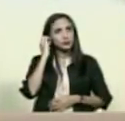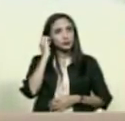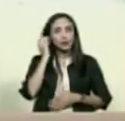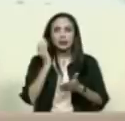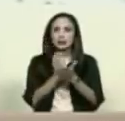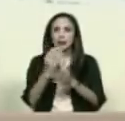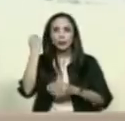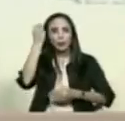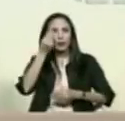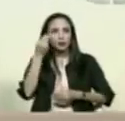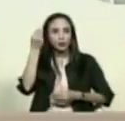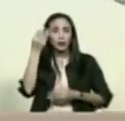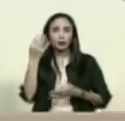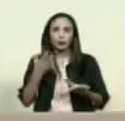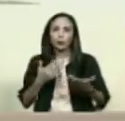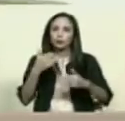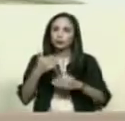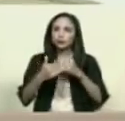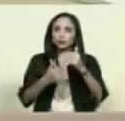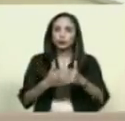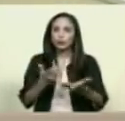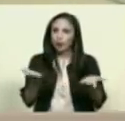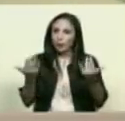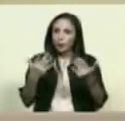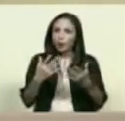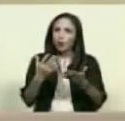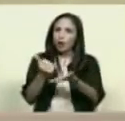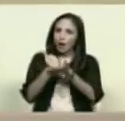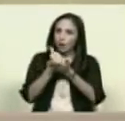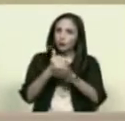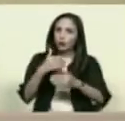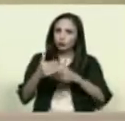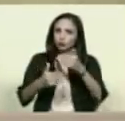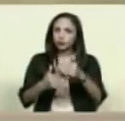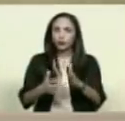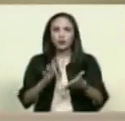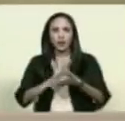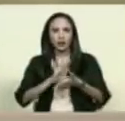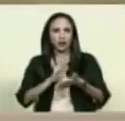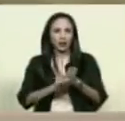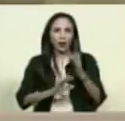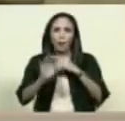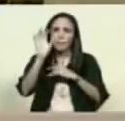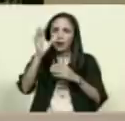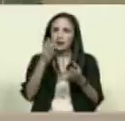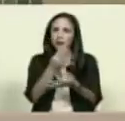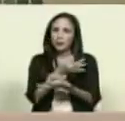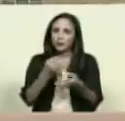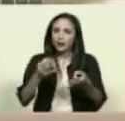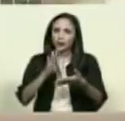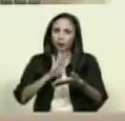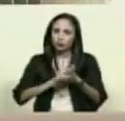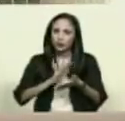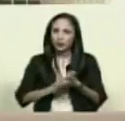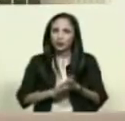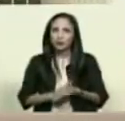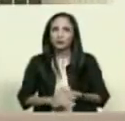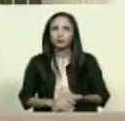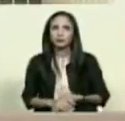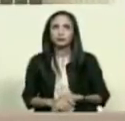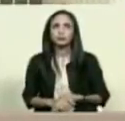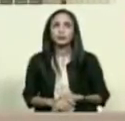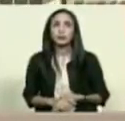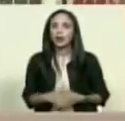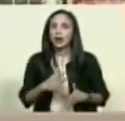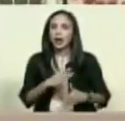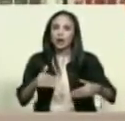grande y vayamos construyendo las bases de una sociedad próspera, de una economía socialista basada en el esfuerzo